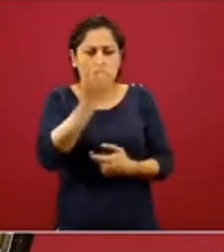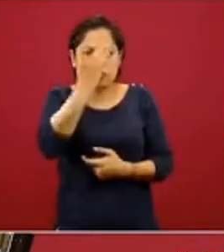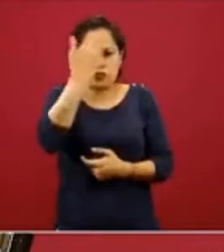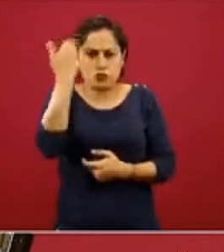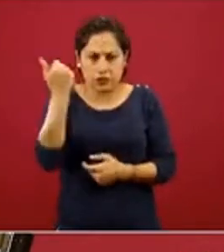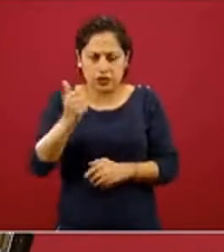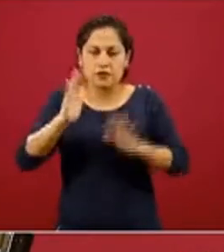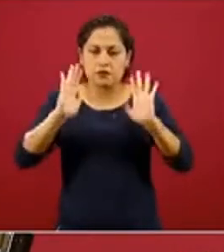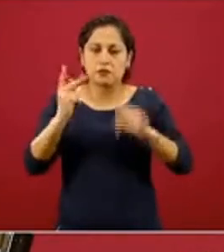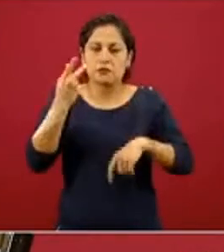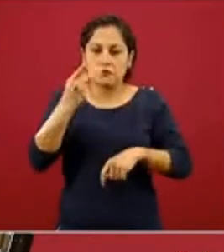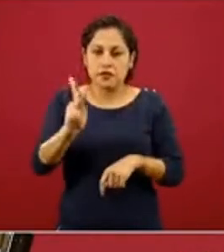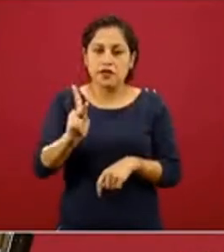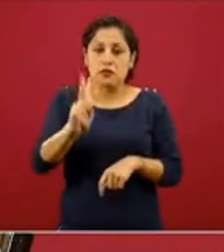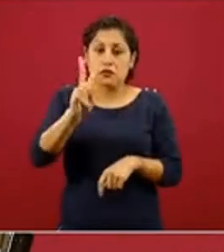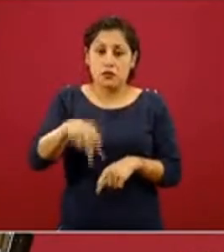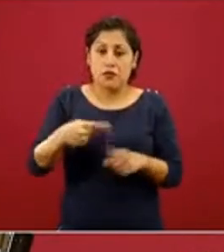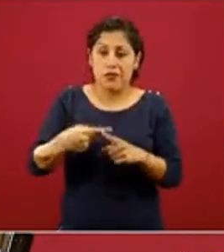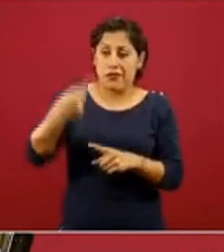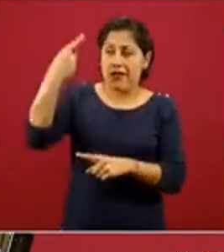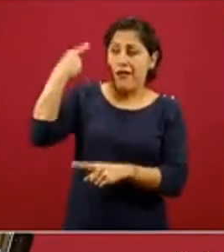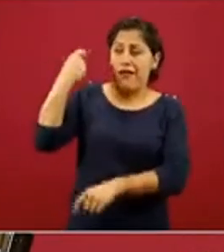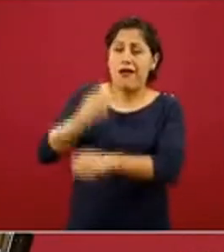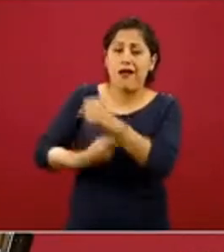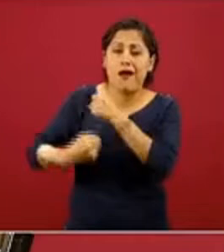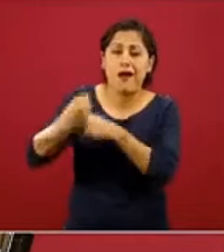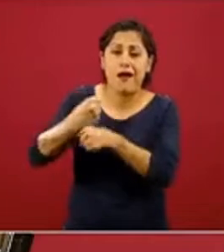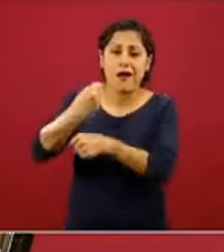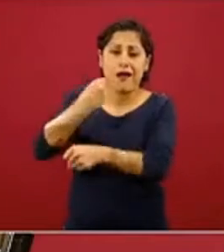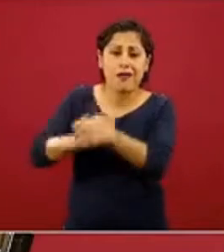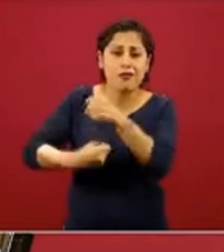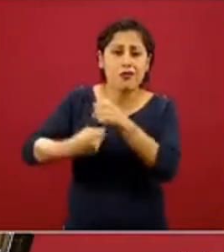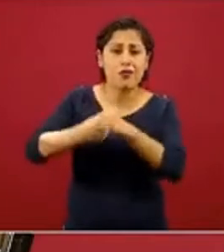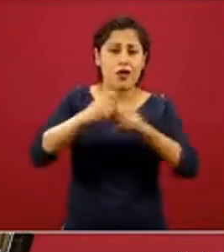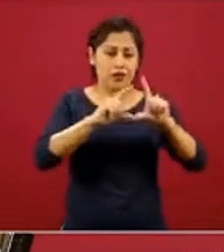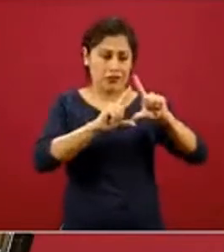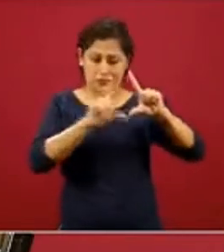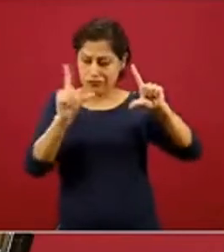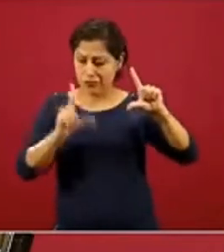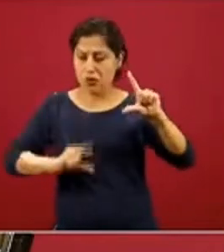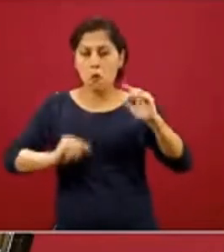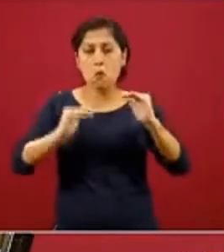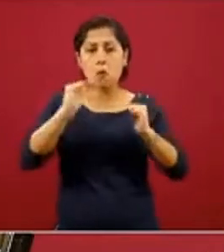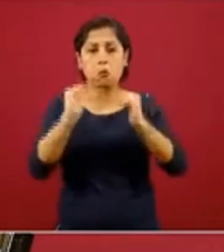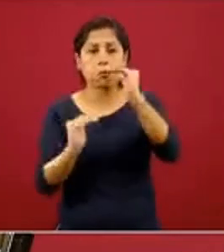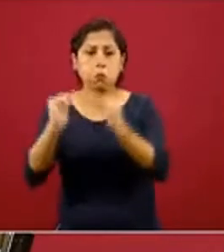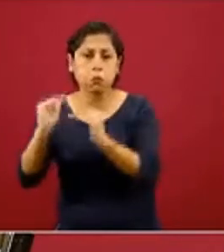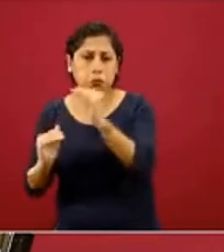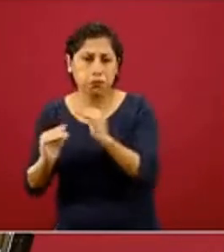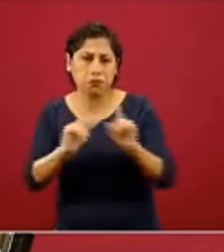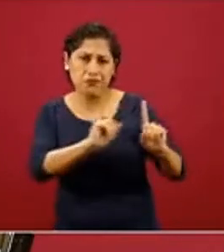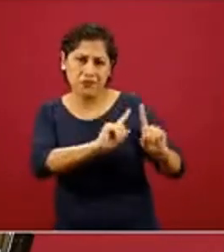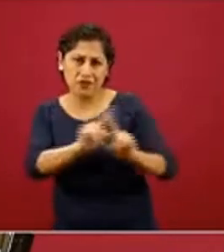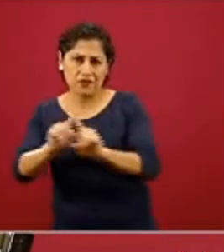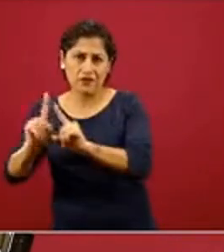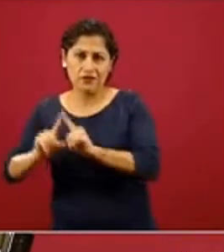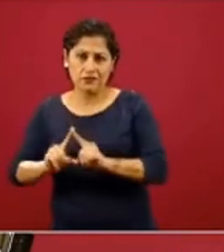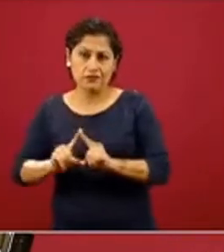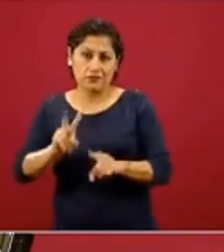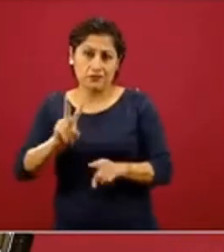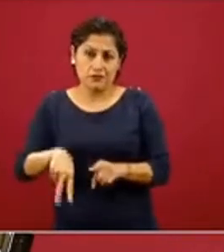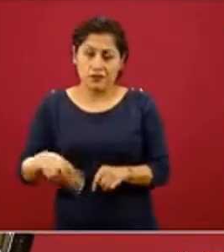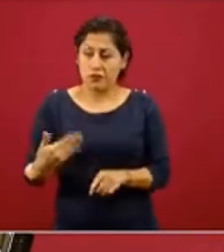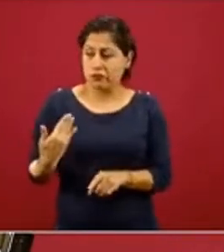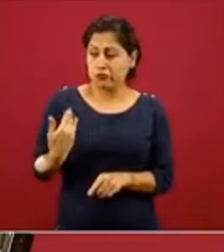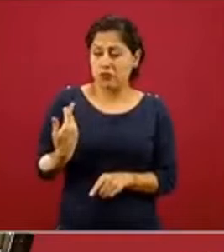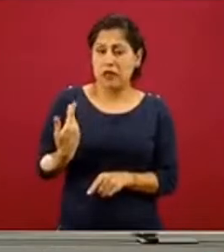extremadamente desigual, inequitativa, y esto se profundizó en las últimas décadas, 3